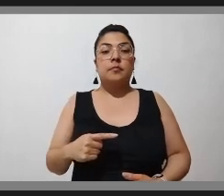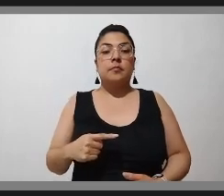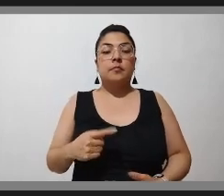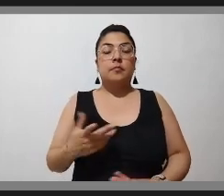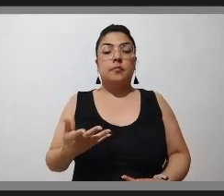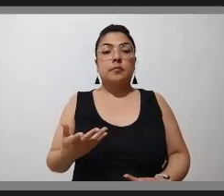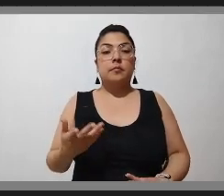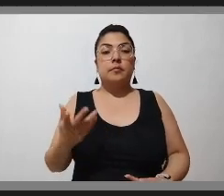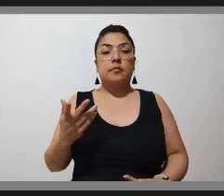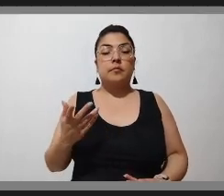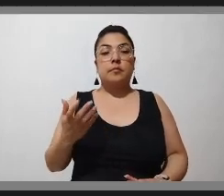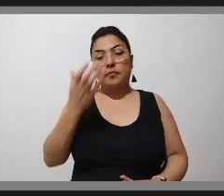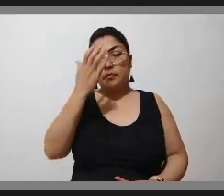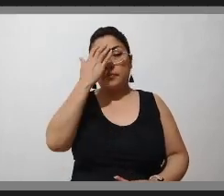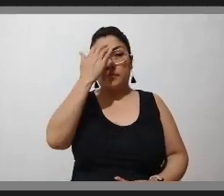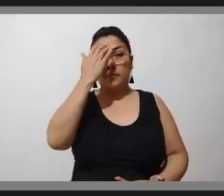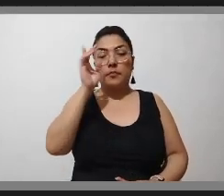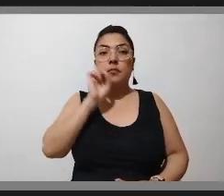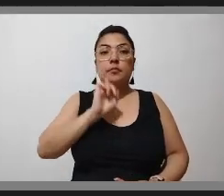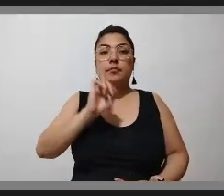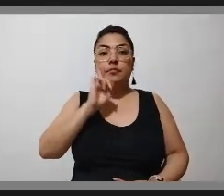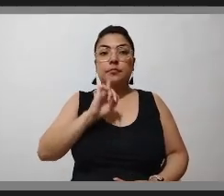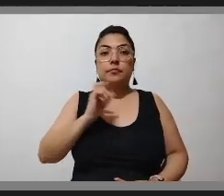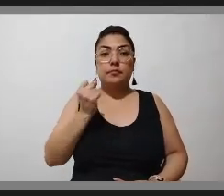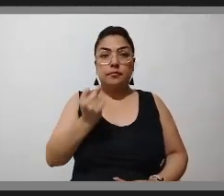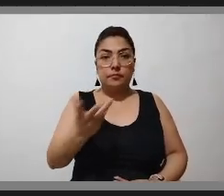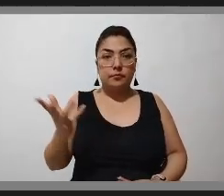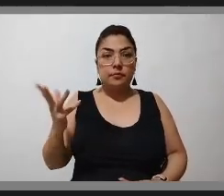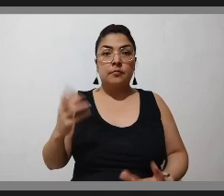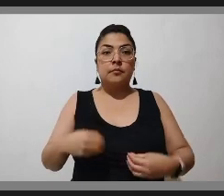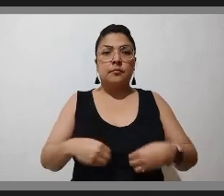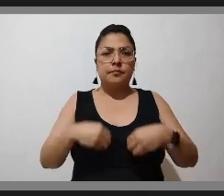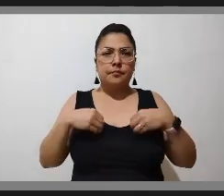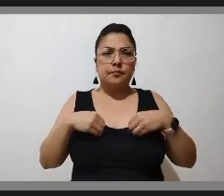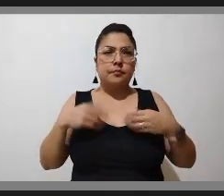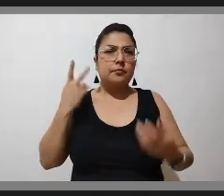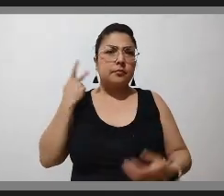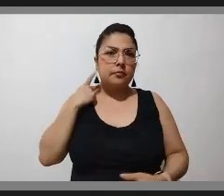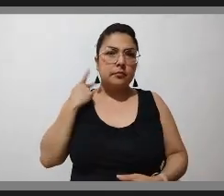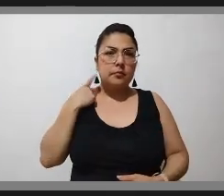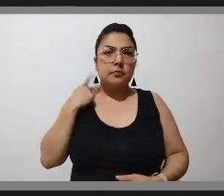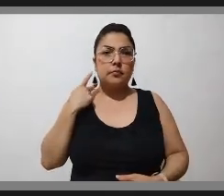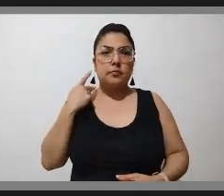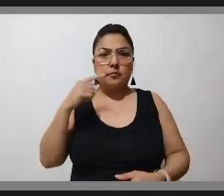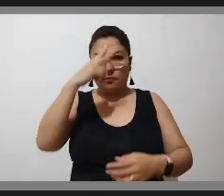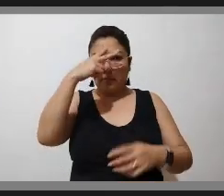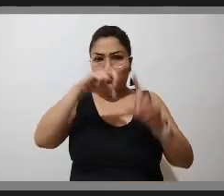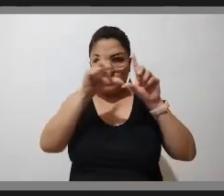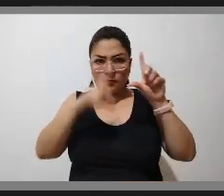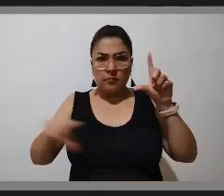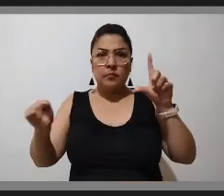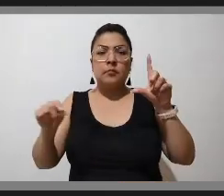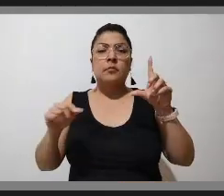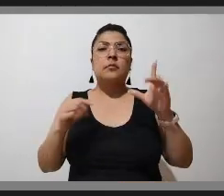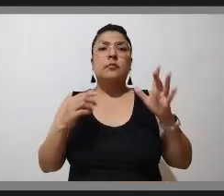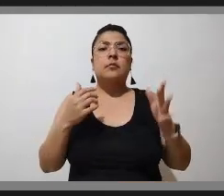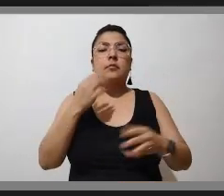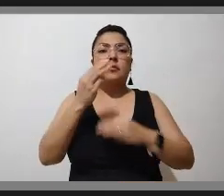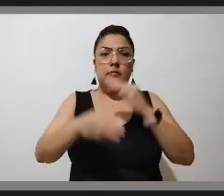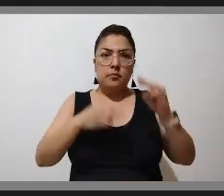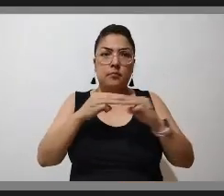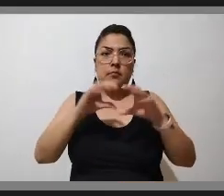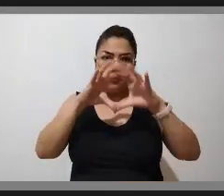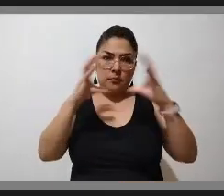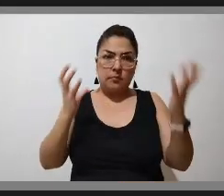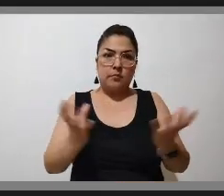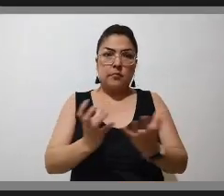el avance que ha tenido la mujer en la vida pública y política, no nada más de nuestro país, sino en todo el mundo. Entonces, es